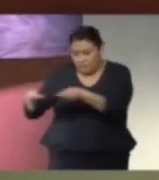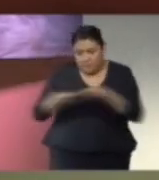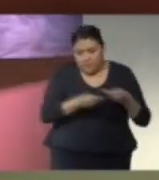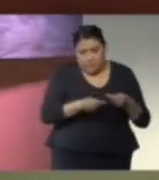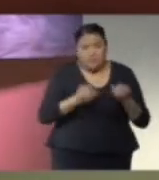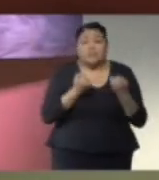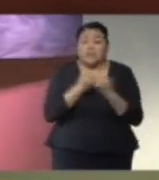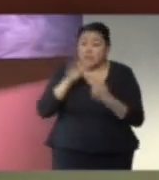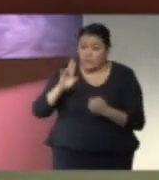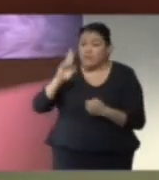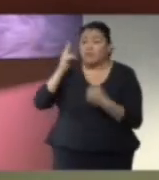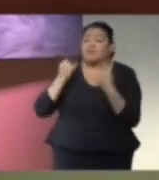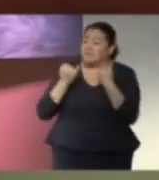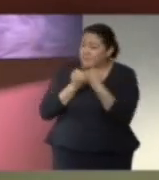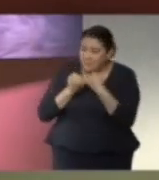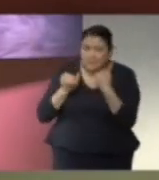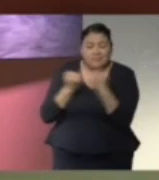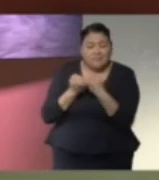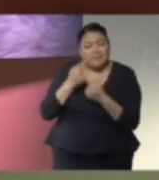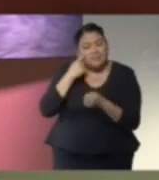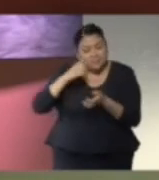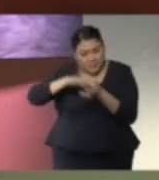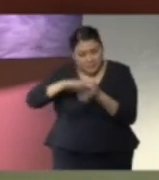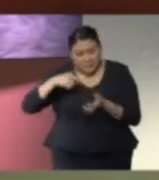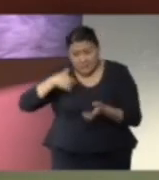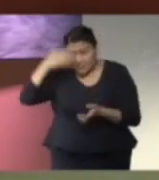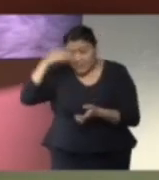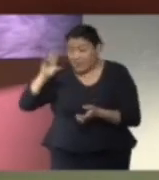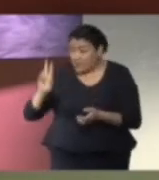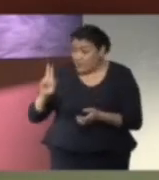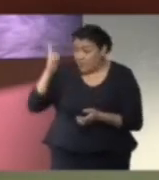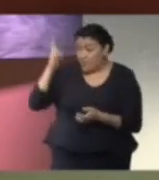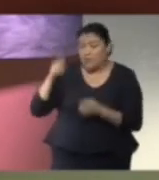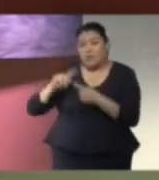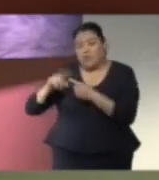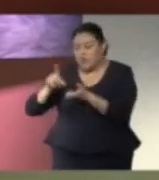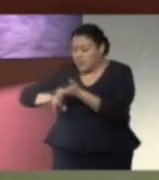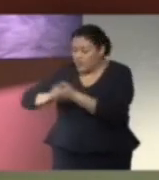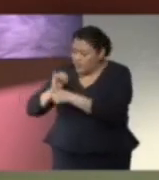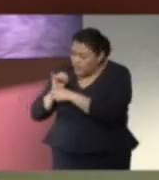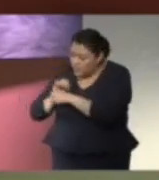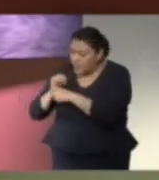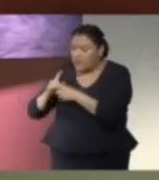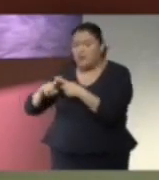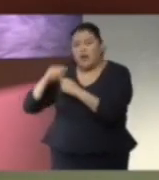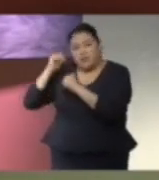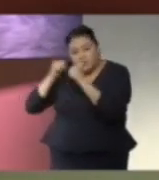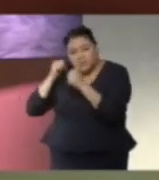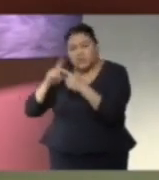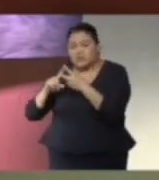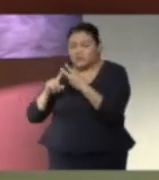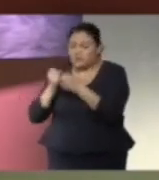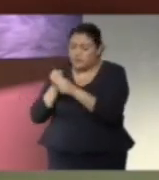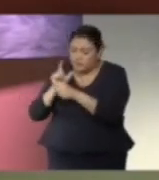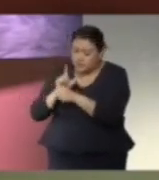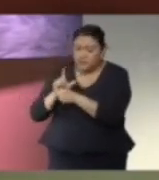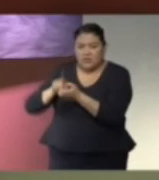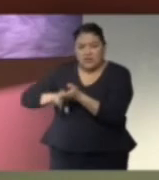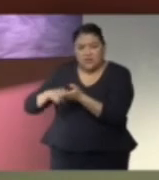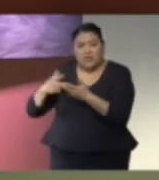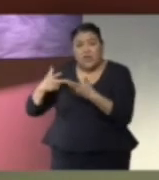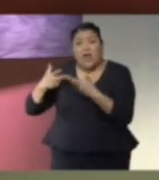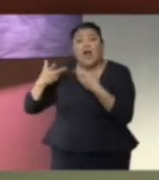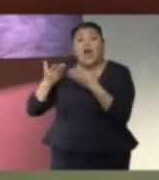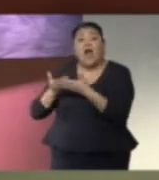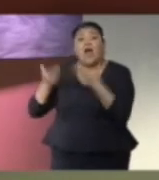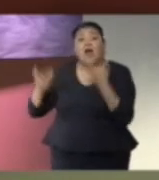han jugado un papel muy importante porque muchos de los sociólogos, antropólogos, trabajadores sociales hoy están